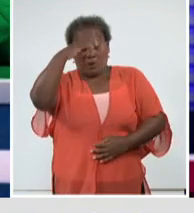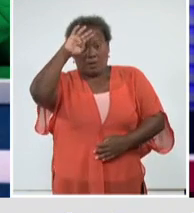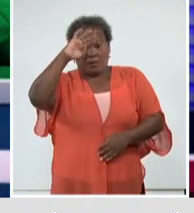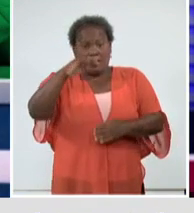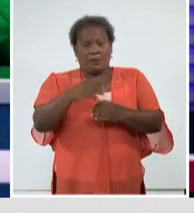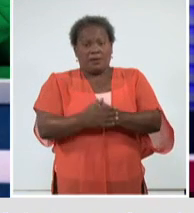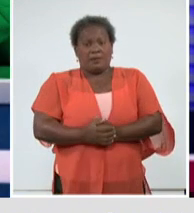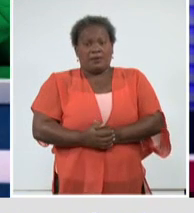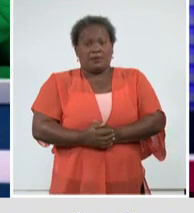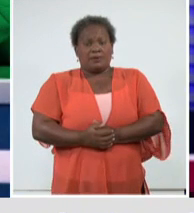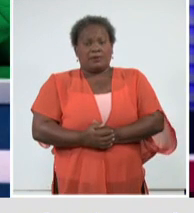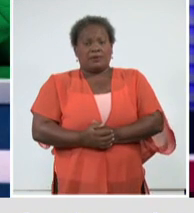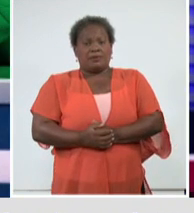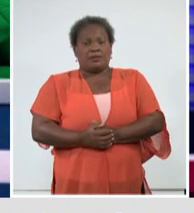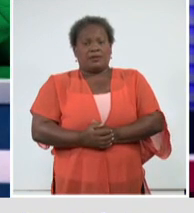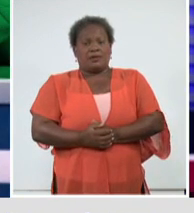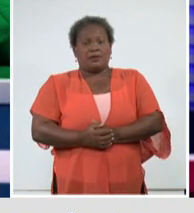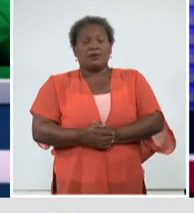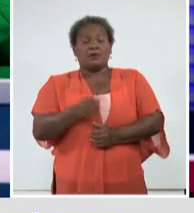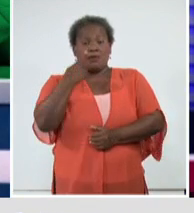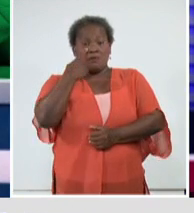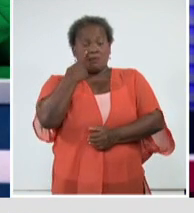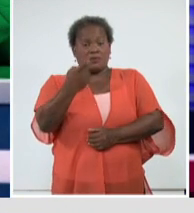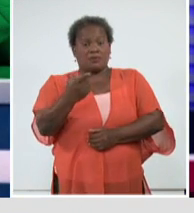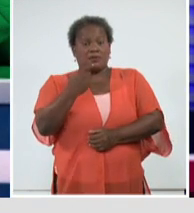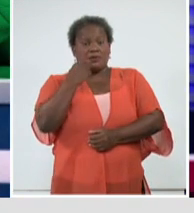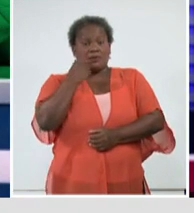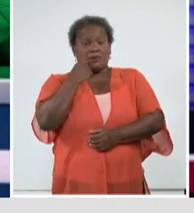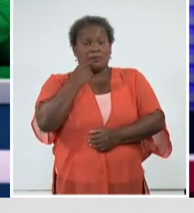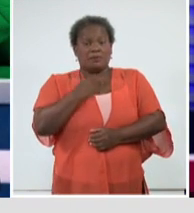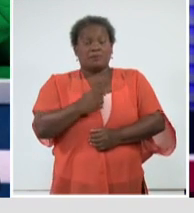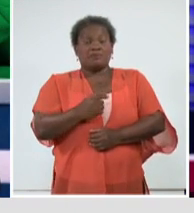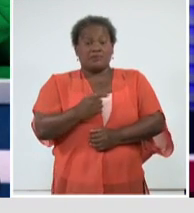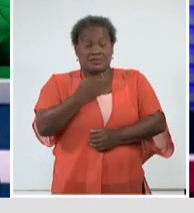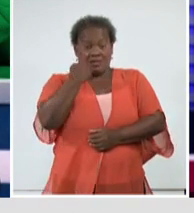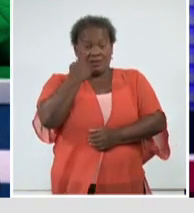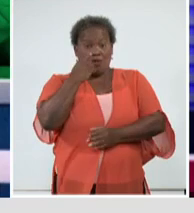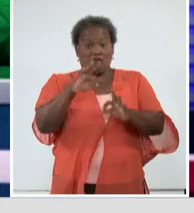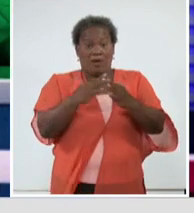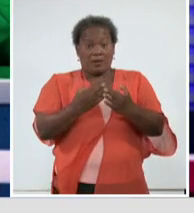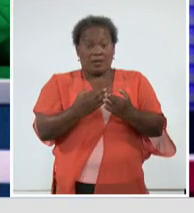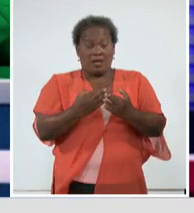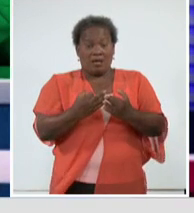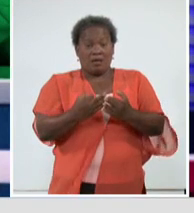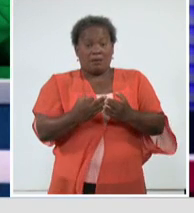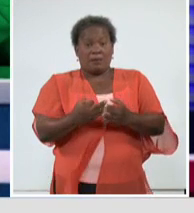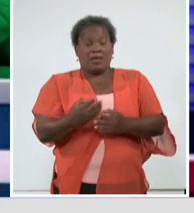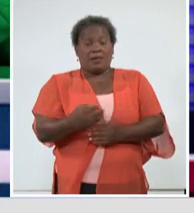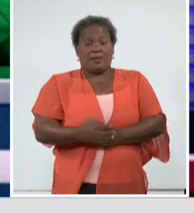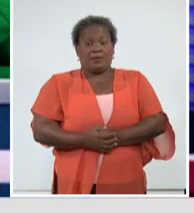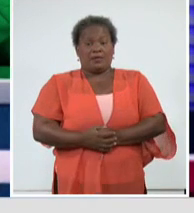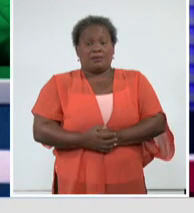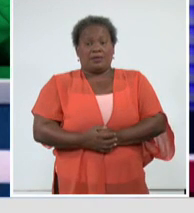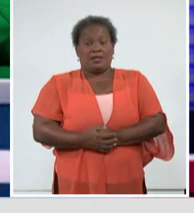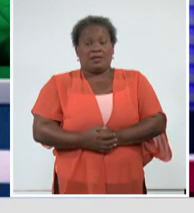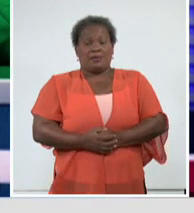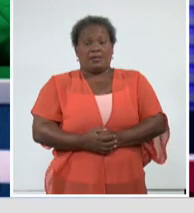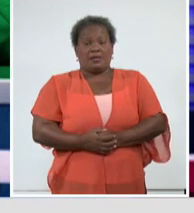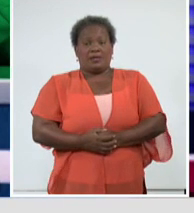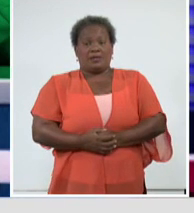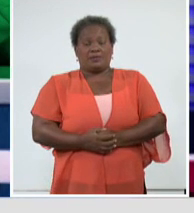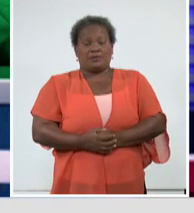como en muchas ocasiones hemos dicho, en el ámbito pediátrico la familia tiene una doble función. Una función social como